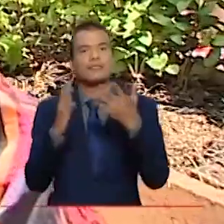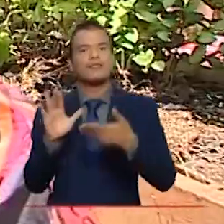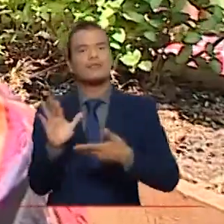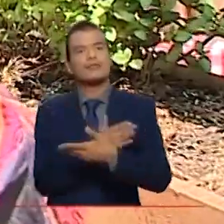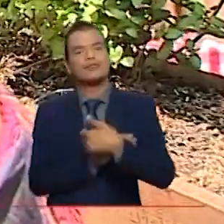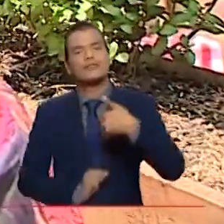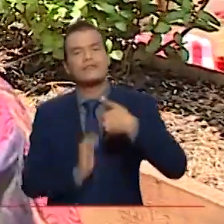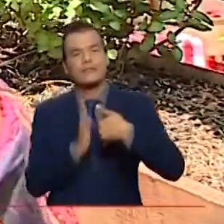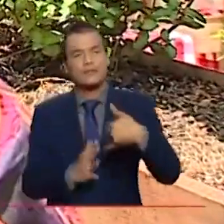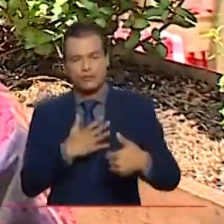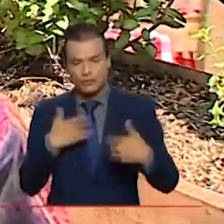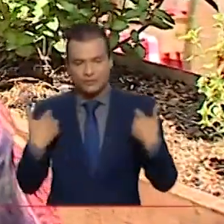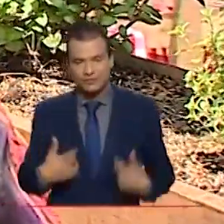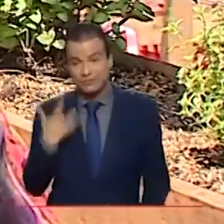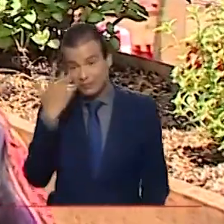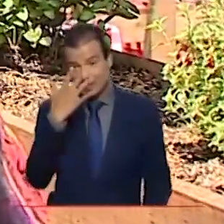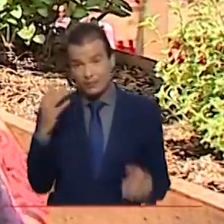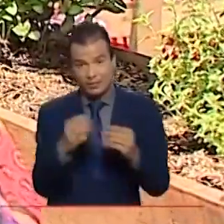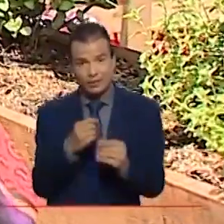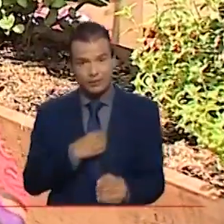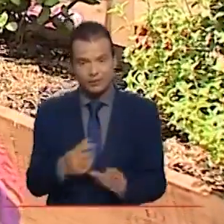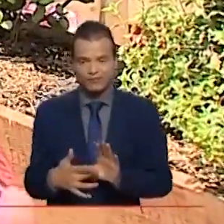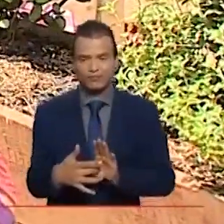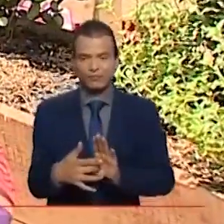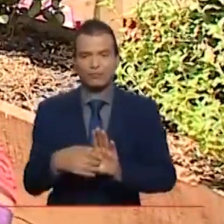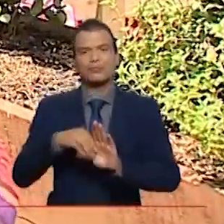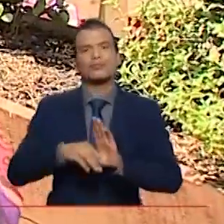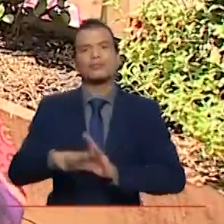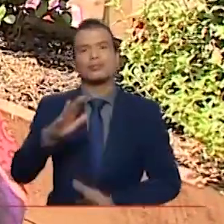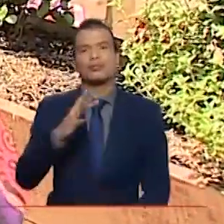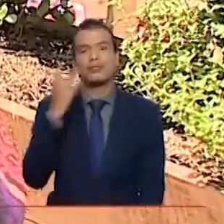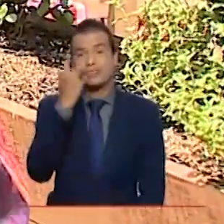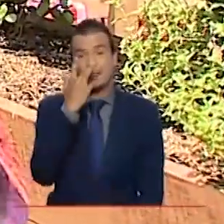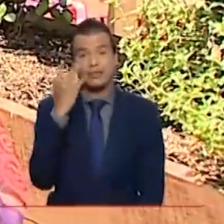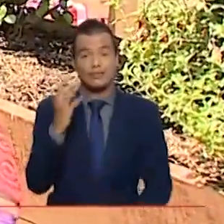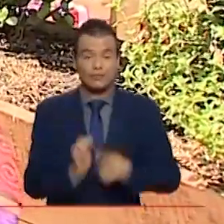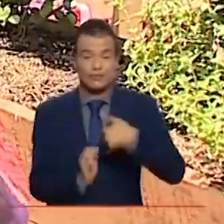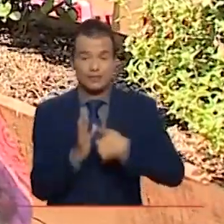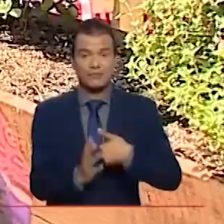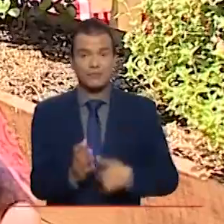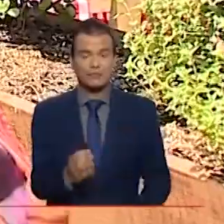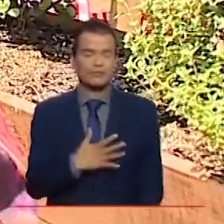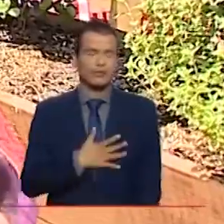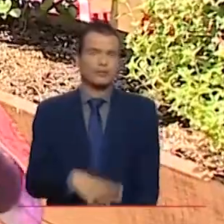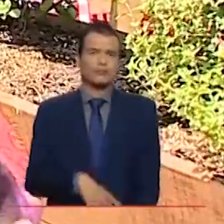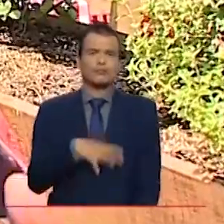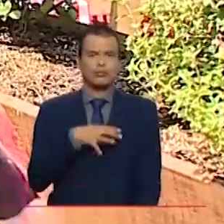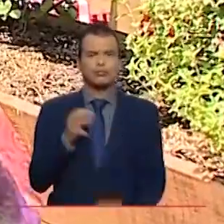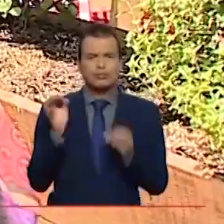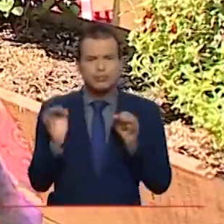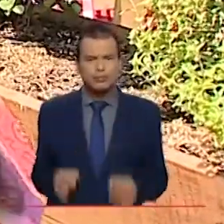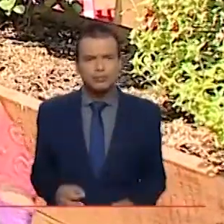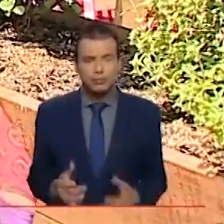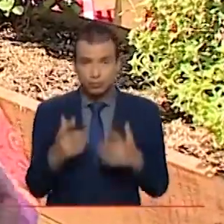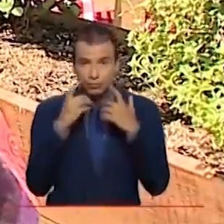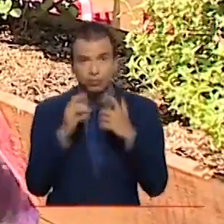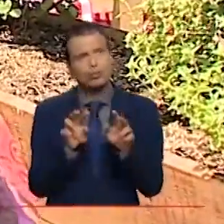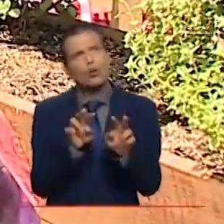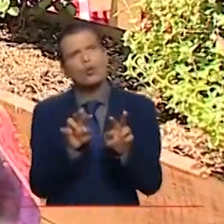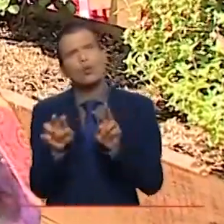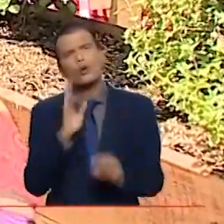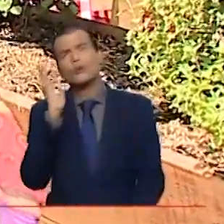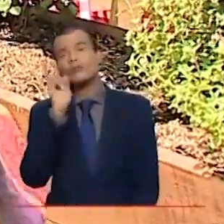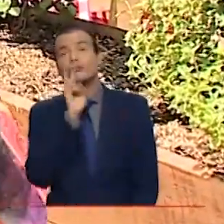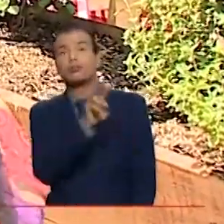para mí como negra y exponente del Pacífico, para mí es un orgullo. Ha sido una muestra en escena